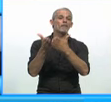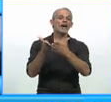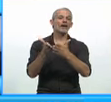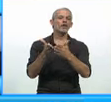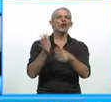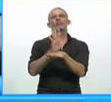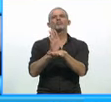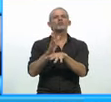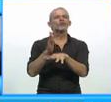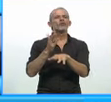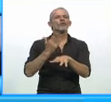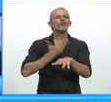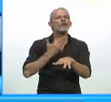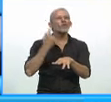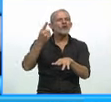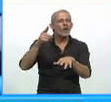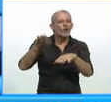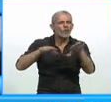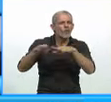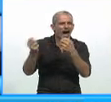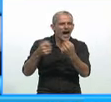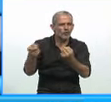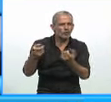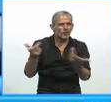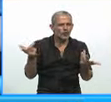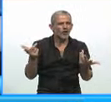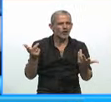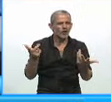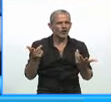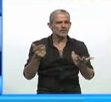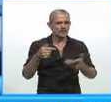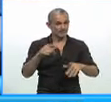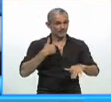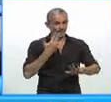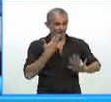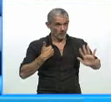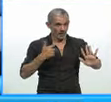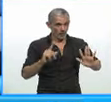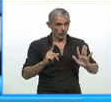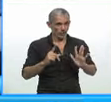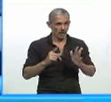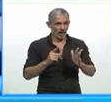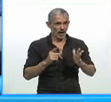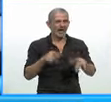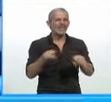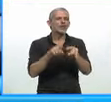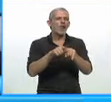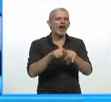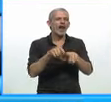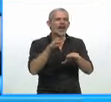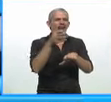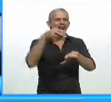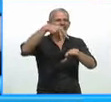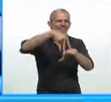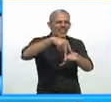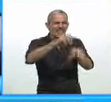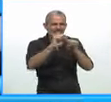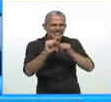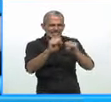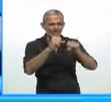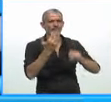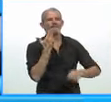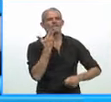1? No, a mí, junto con el windsurf, son las disciplinas que más me gustan. Son realmente súper atléticas, que es para mí donde